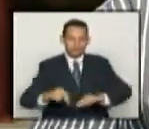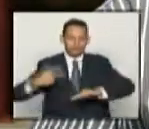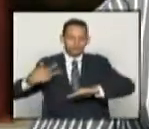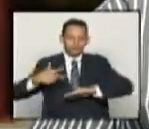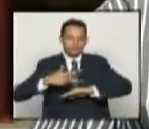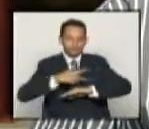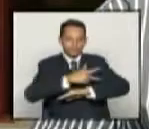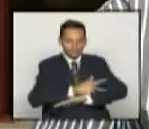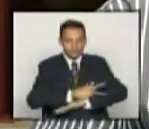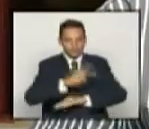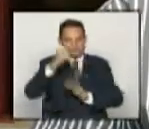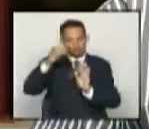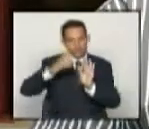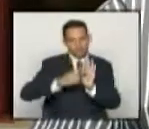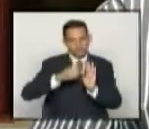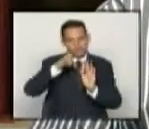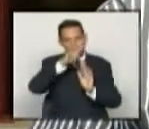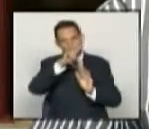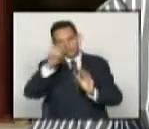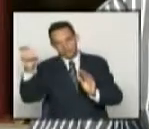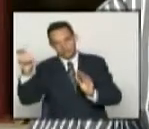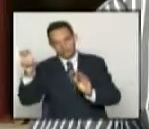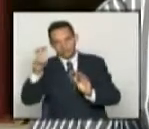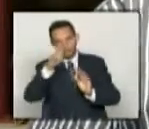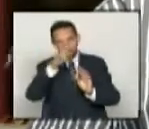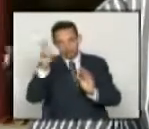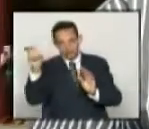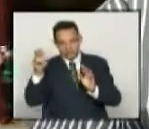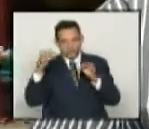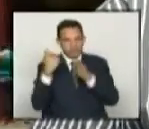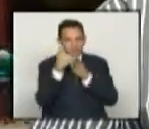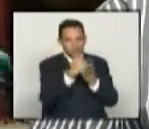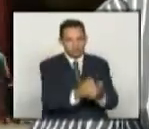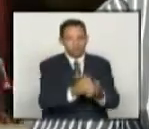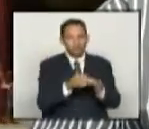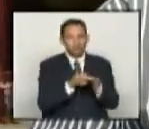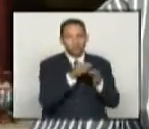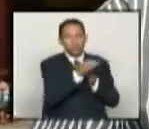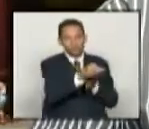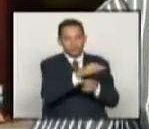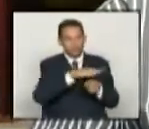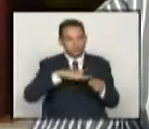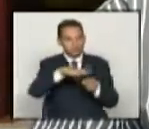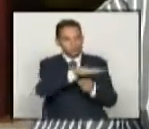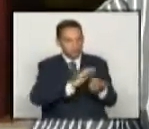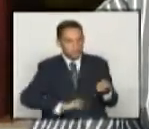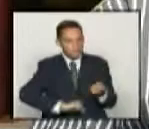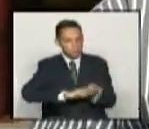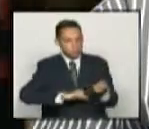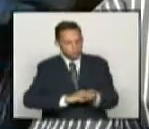haber 2.700 metros en Anserma, que es un municipio con un gran